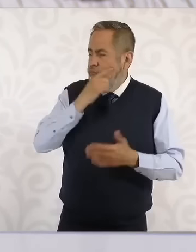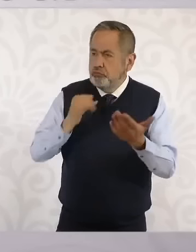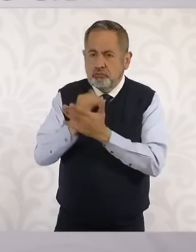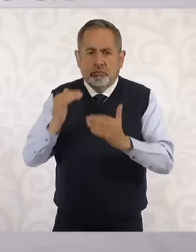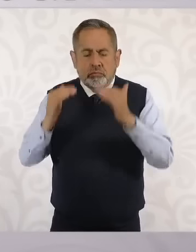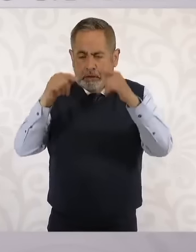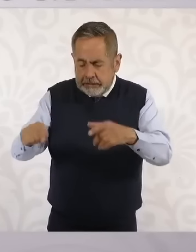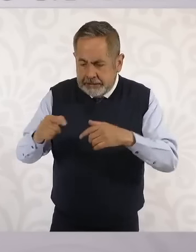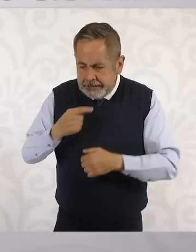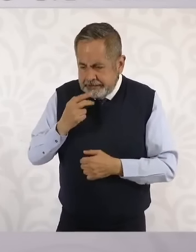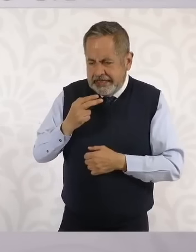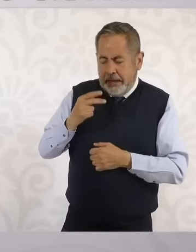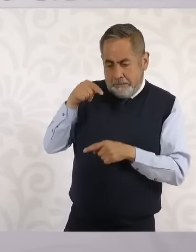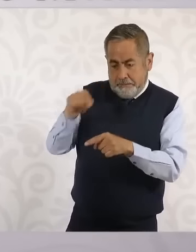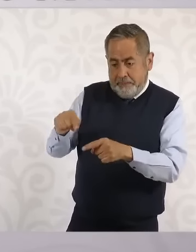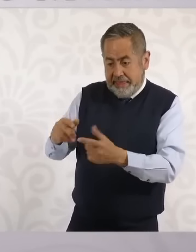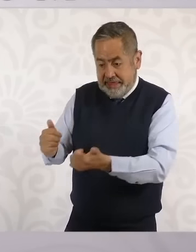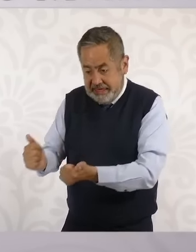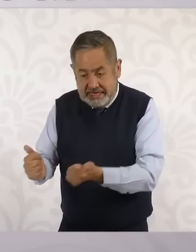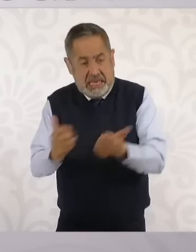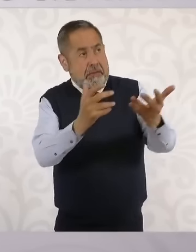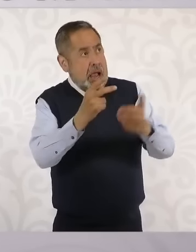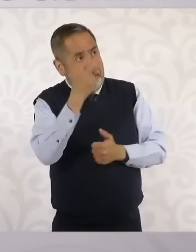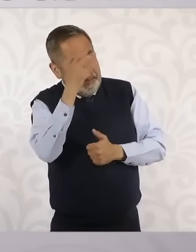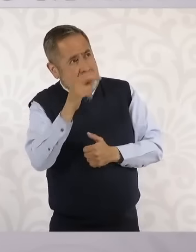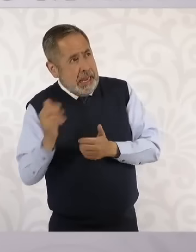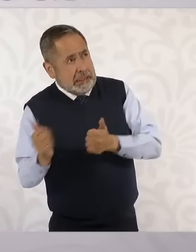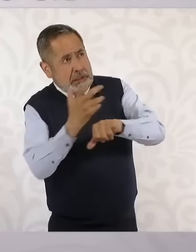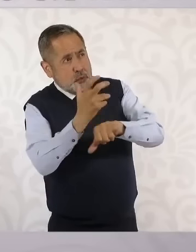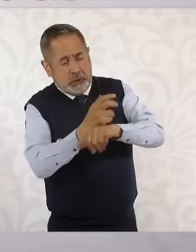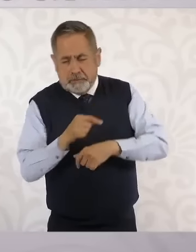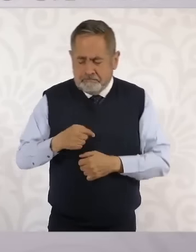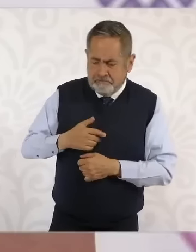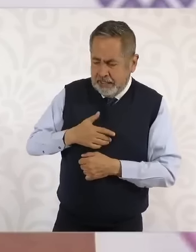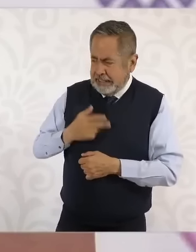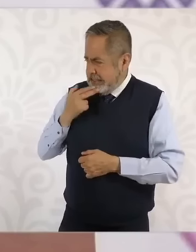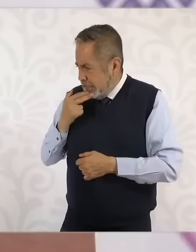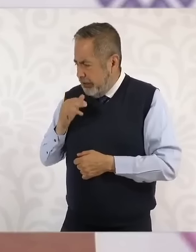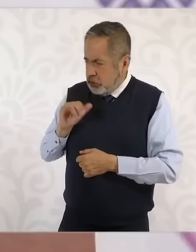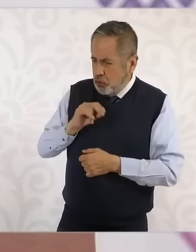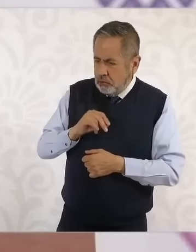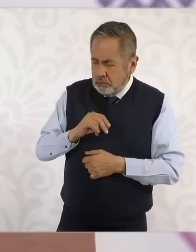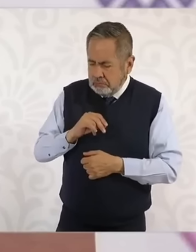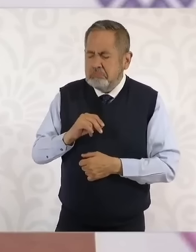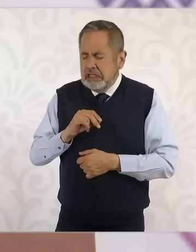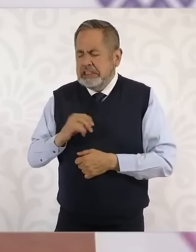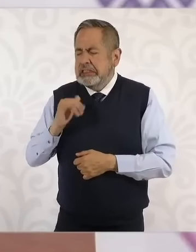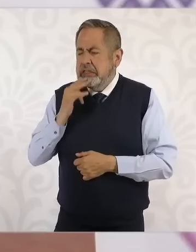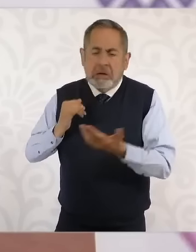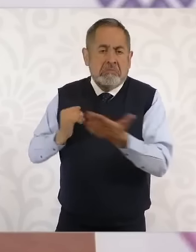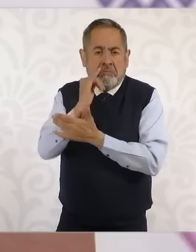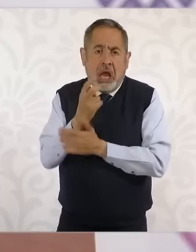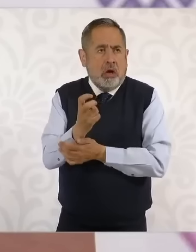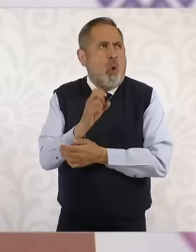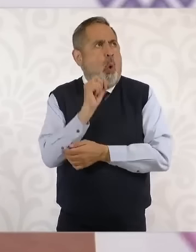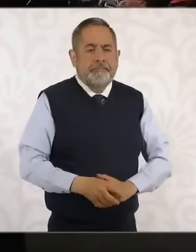o no? ¿Ayuda a disminuir la violencia en México, sí o no? Y sobre esa decisión se